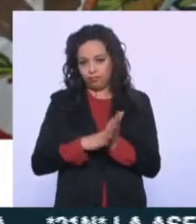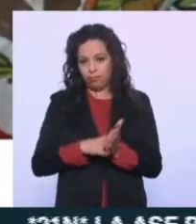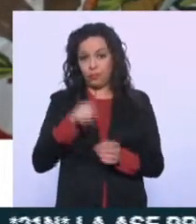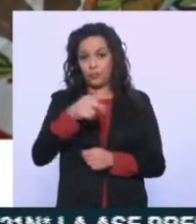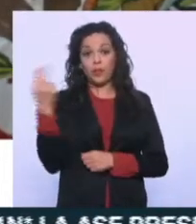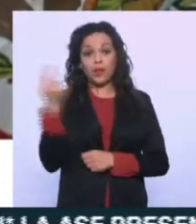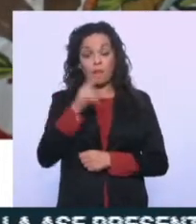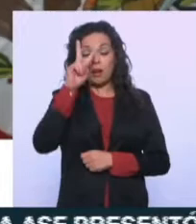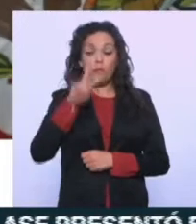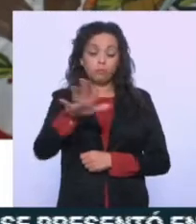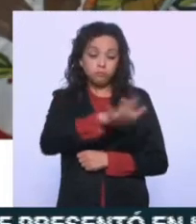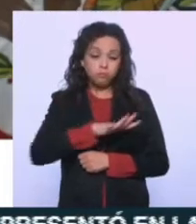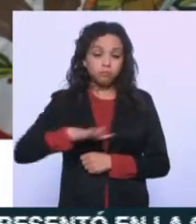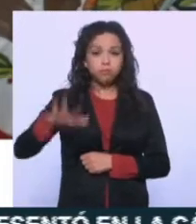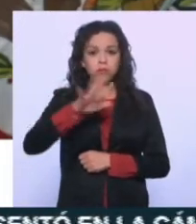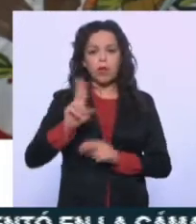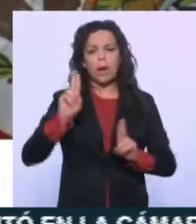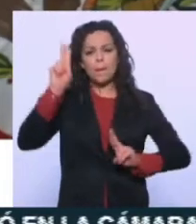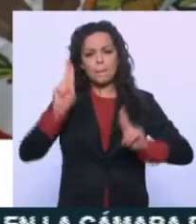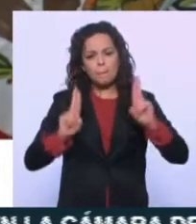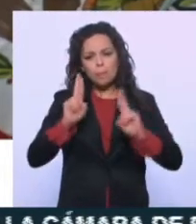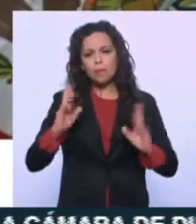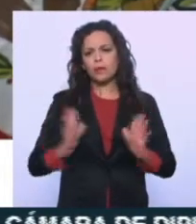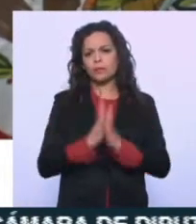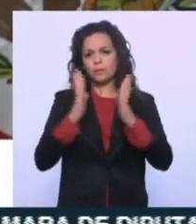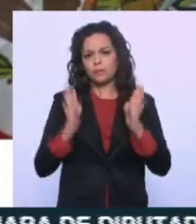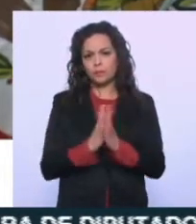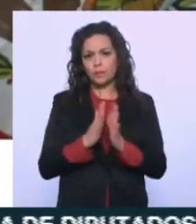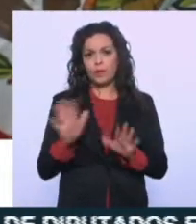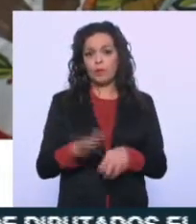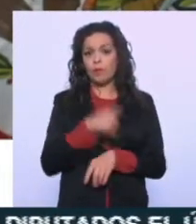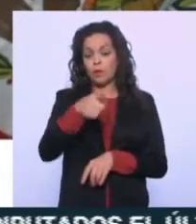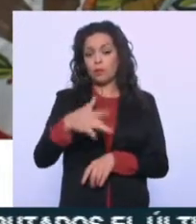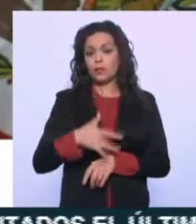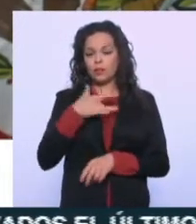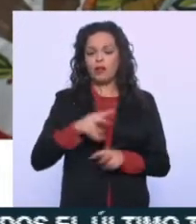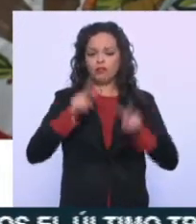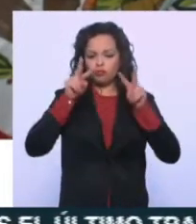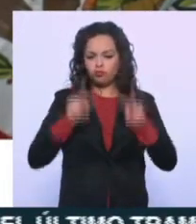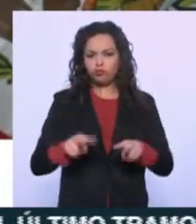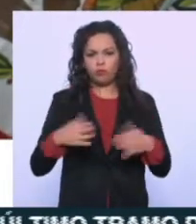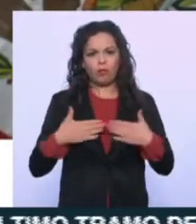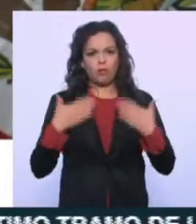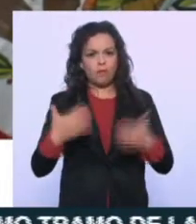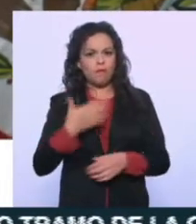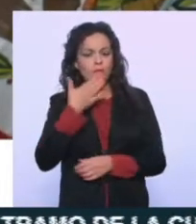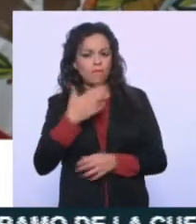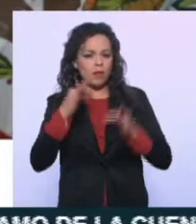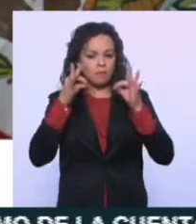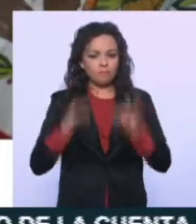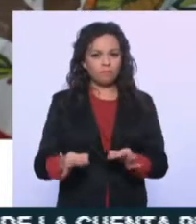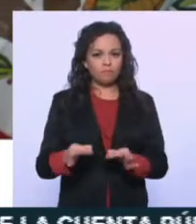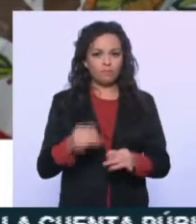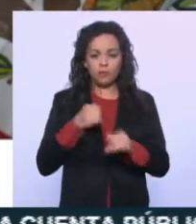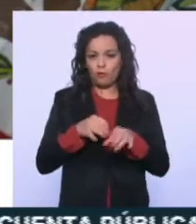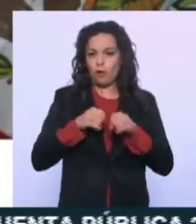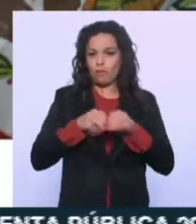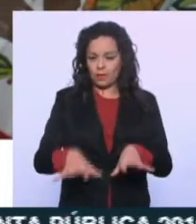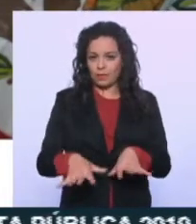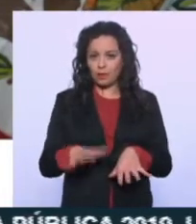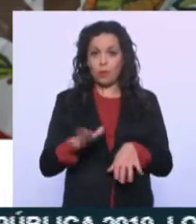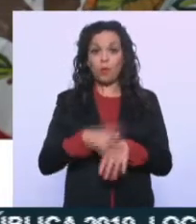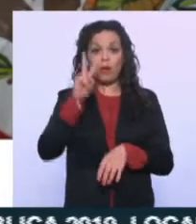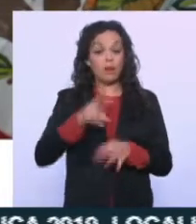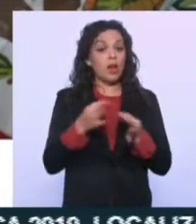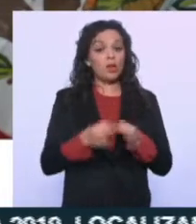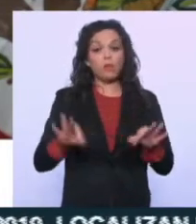participativa, con oportunidad y veracidad, porque además es muy importante que la sociedad dimensione